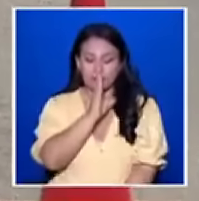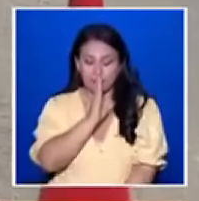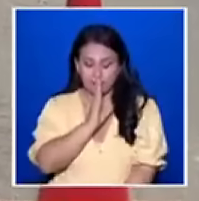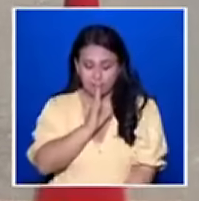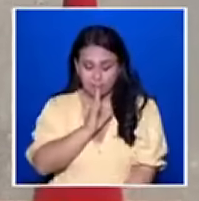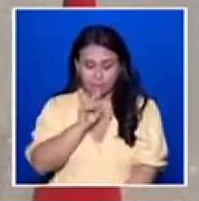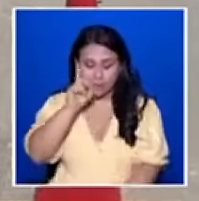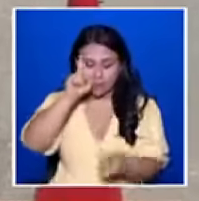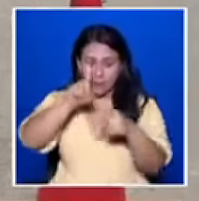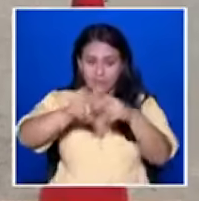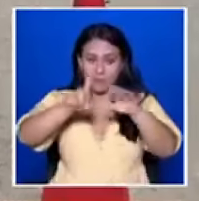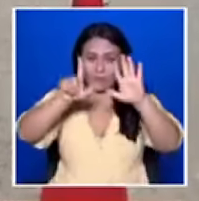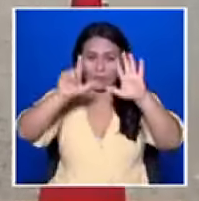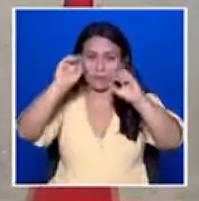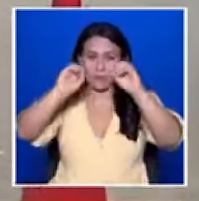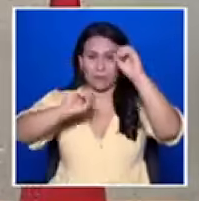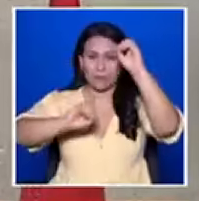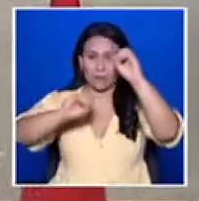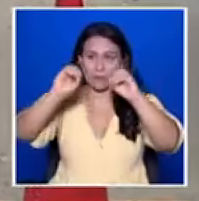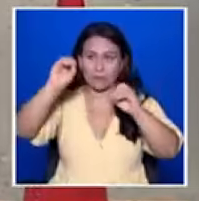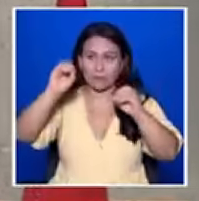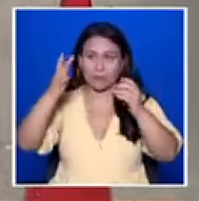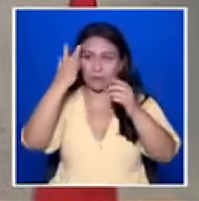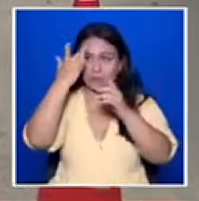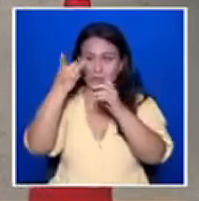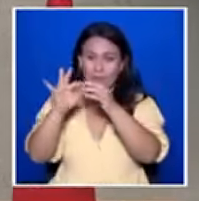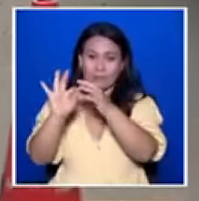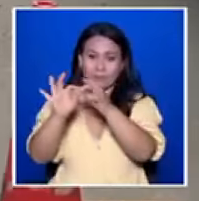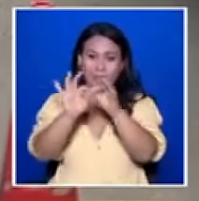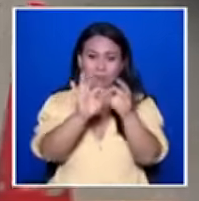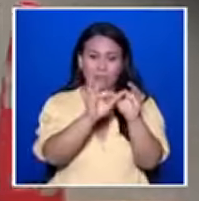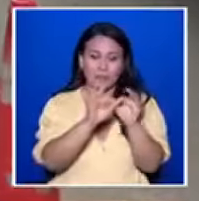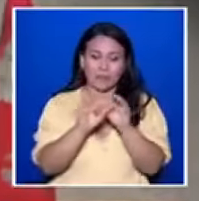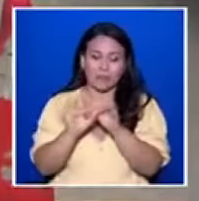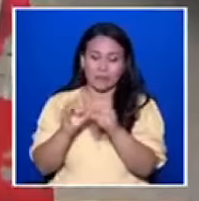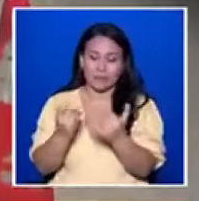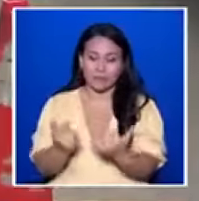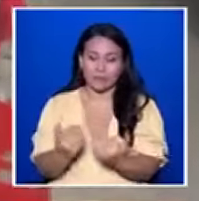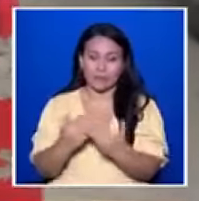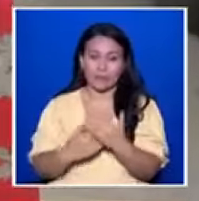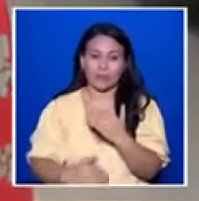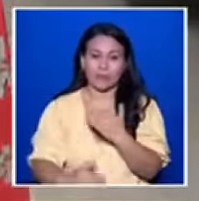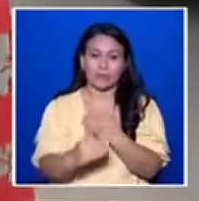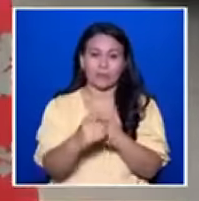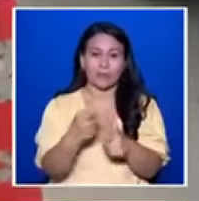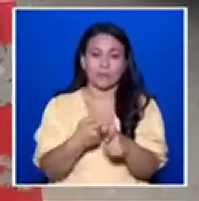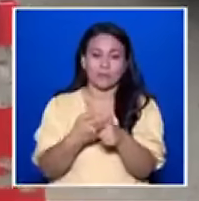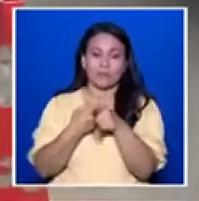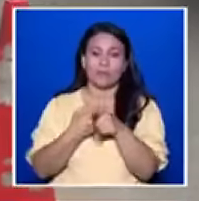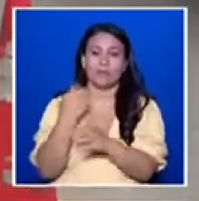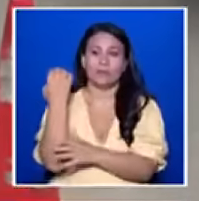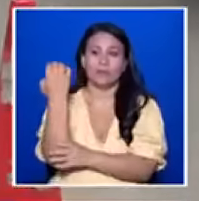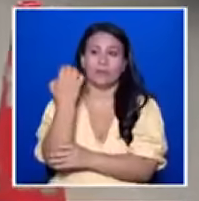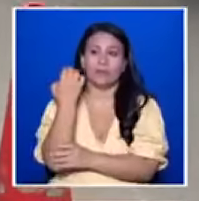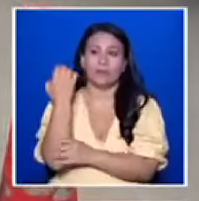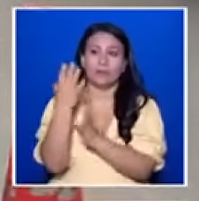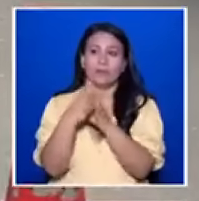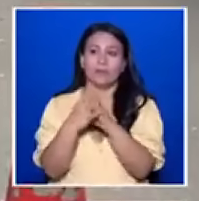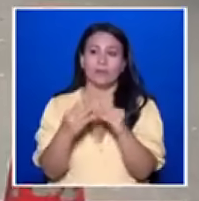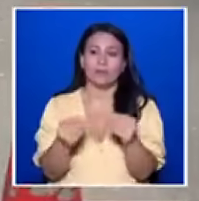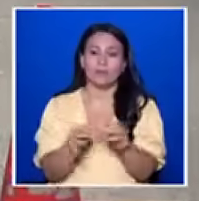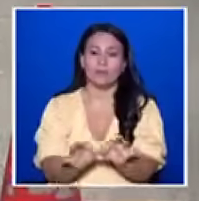hasta el 7 de octubre, porque el arreglo, los arreglos que se están haciendo en el viaducto Rodríguez Bonín